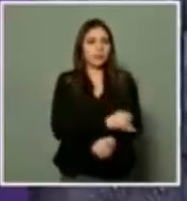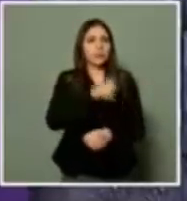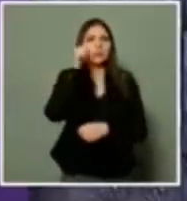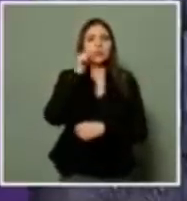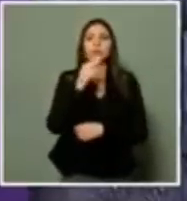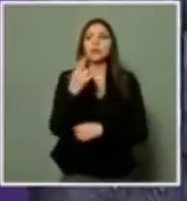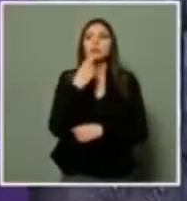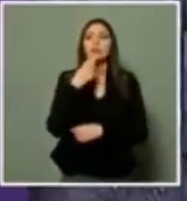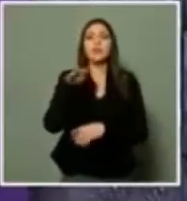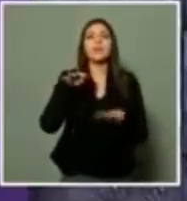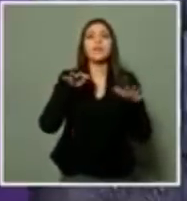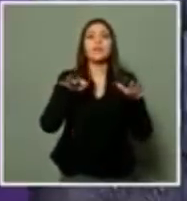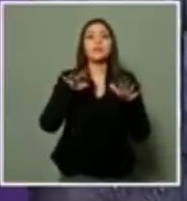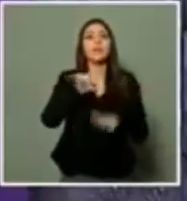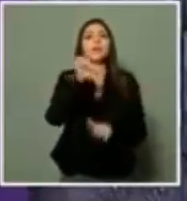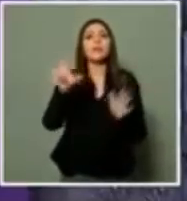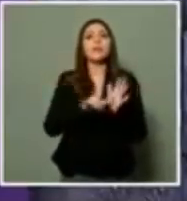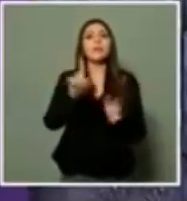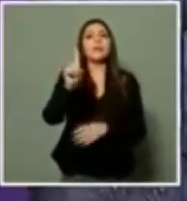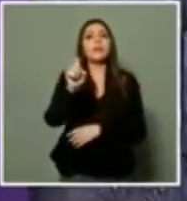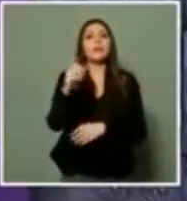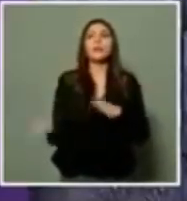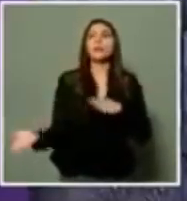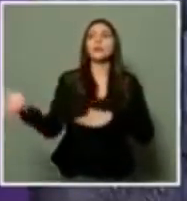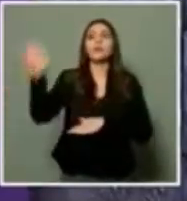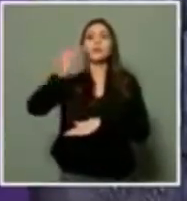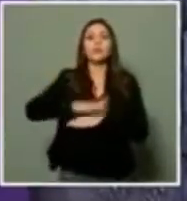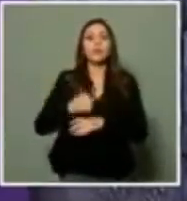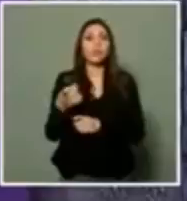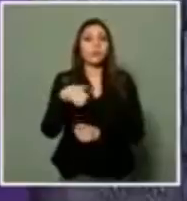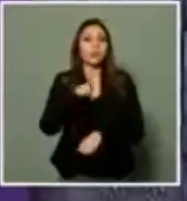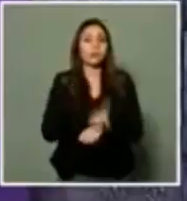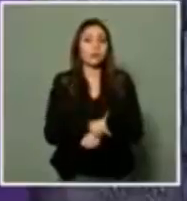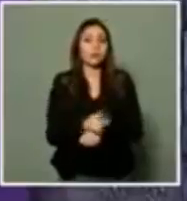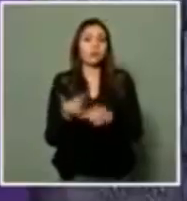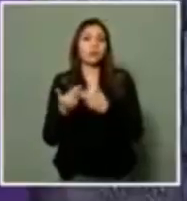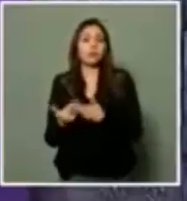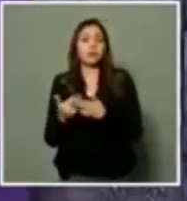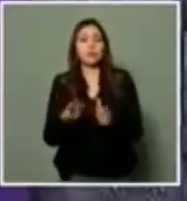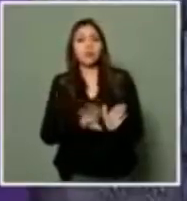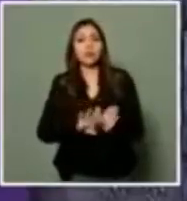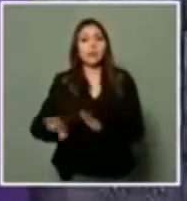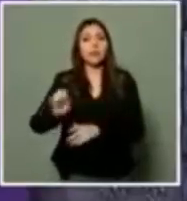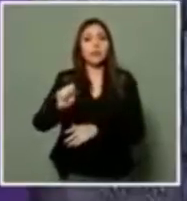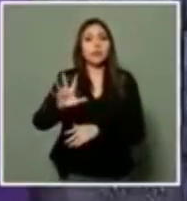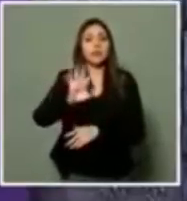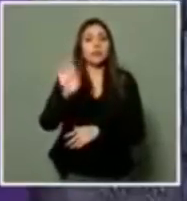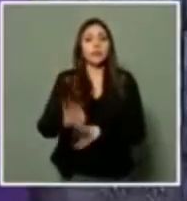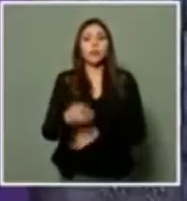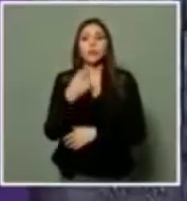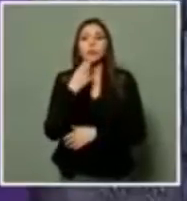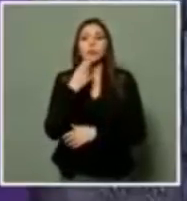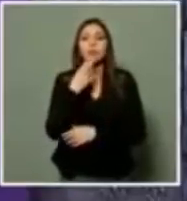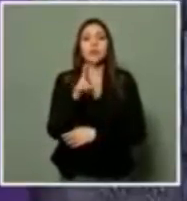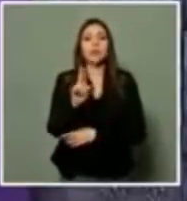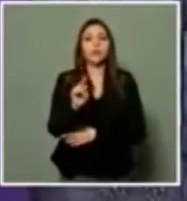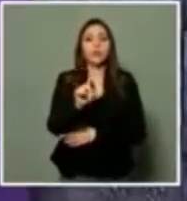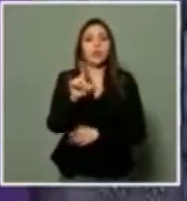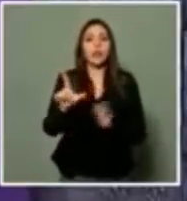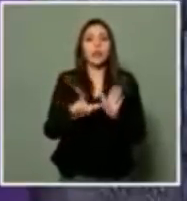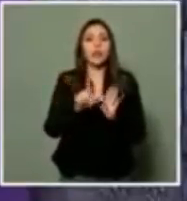19 litros de agua al día. El restante 65% consume 80 litros de agua al